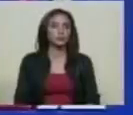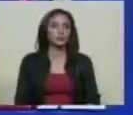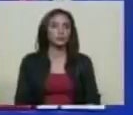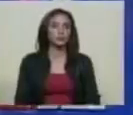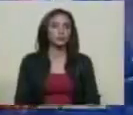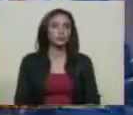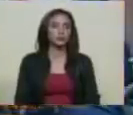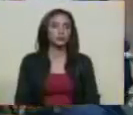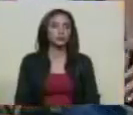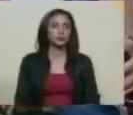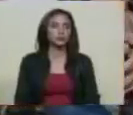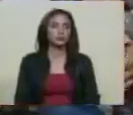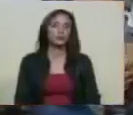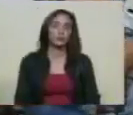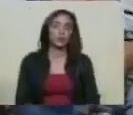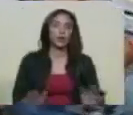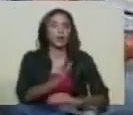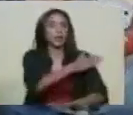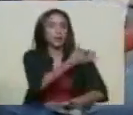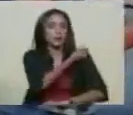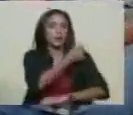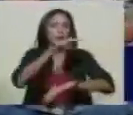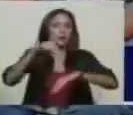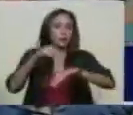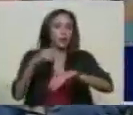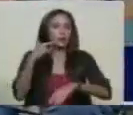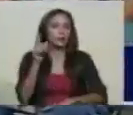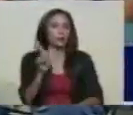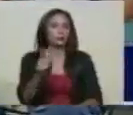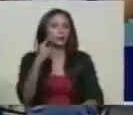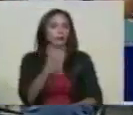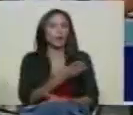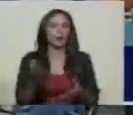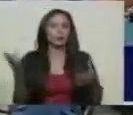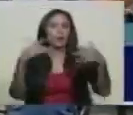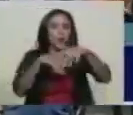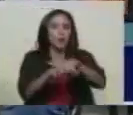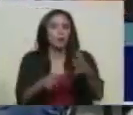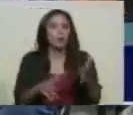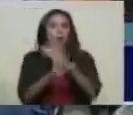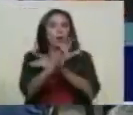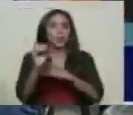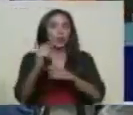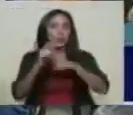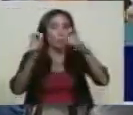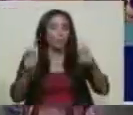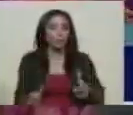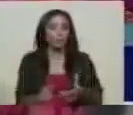La Dirección Nacional del PSUV está compuesta por 30 miembros directos